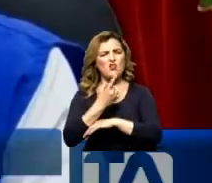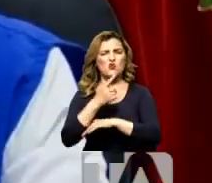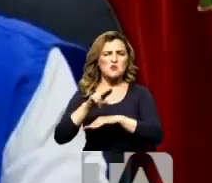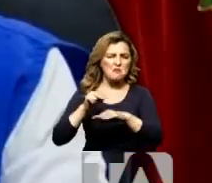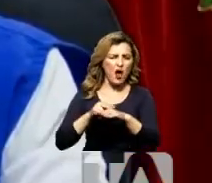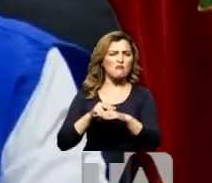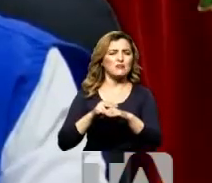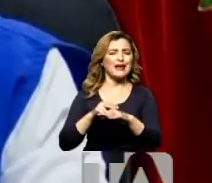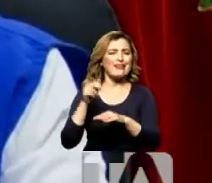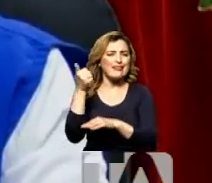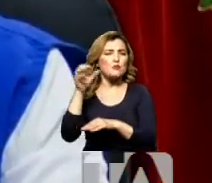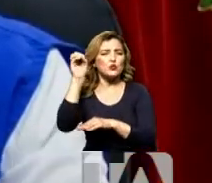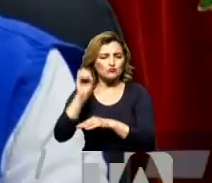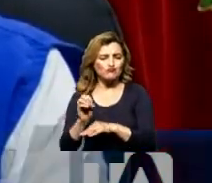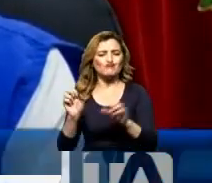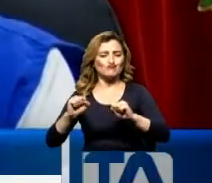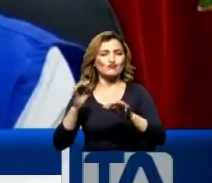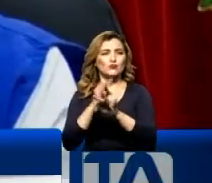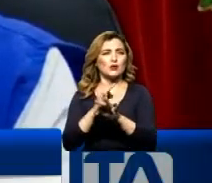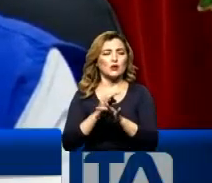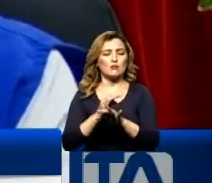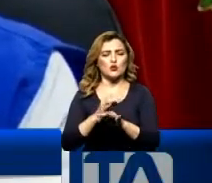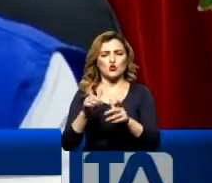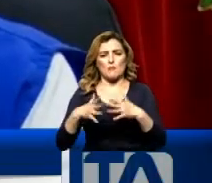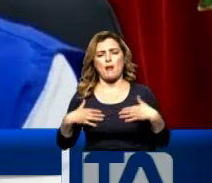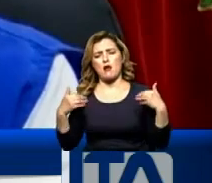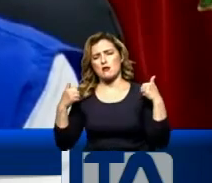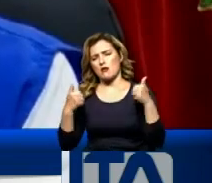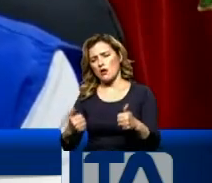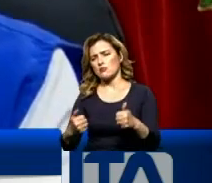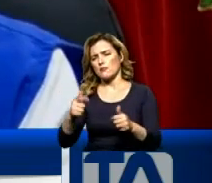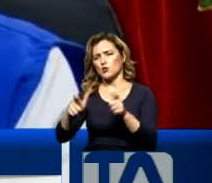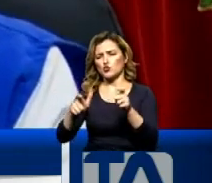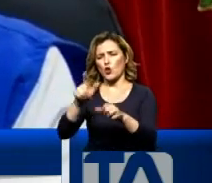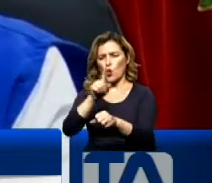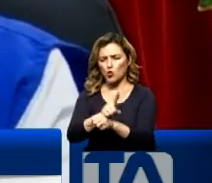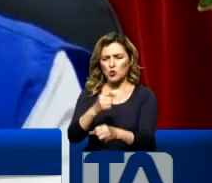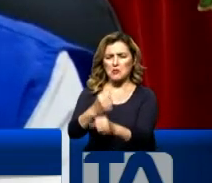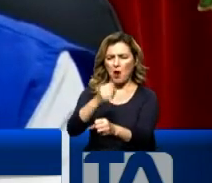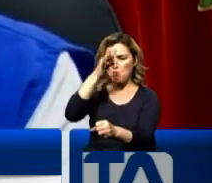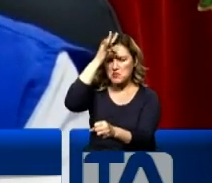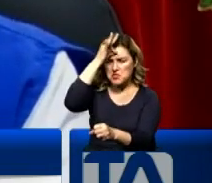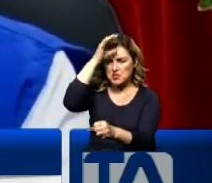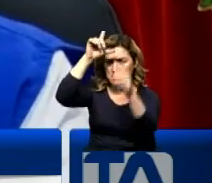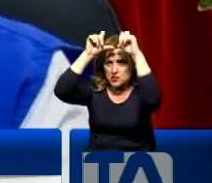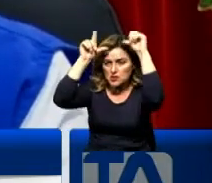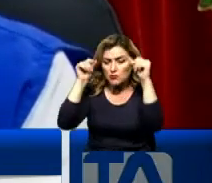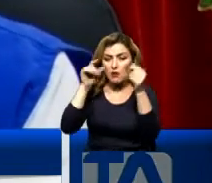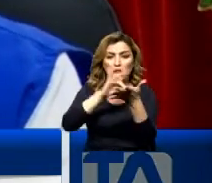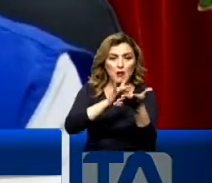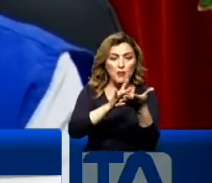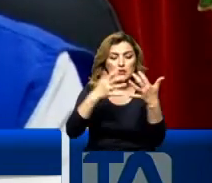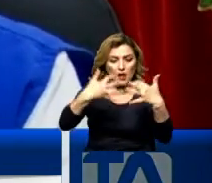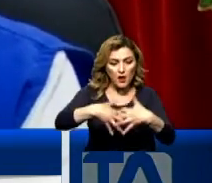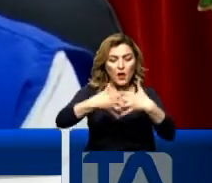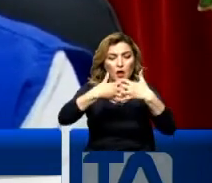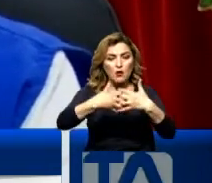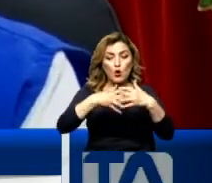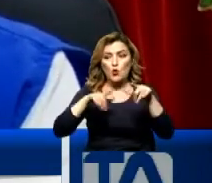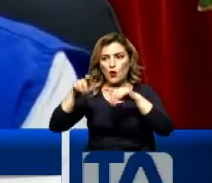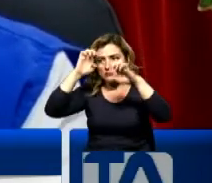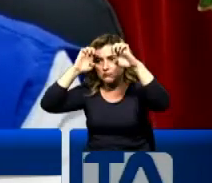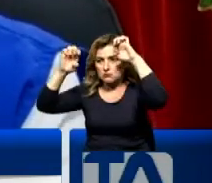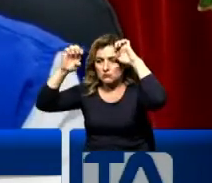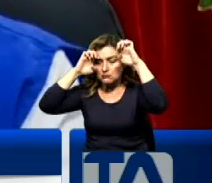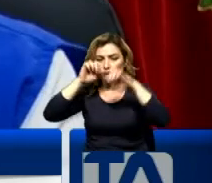estos héroes que están trabajando en hospitales, que están trabajando produciendo fármacos, que están trabajando en sectores